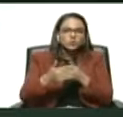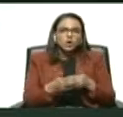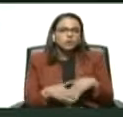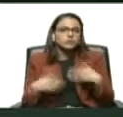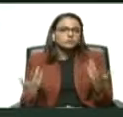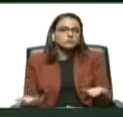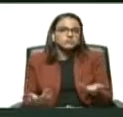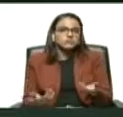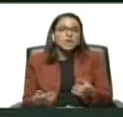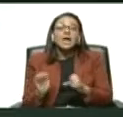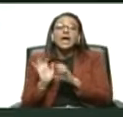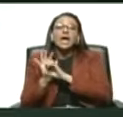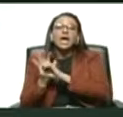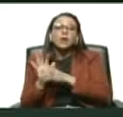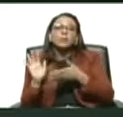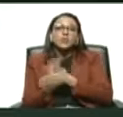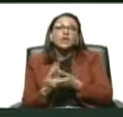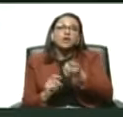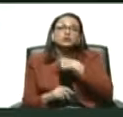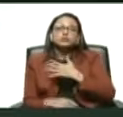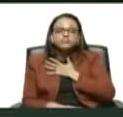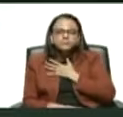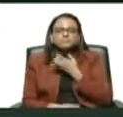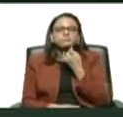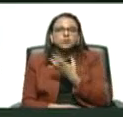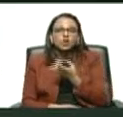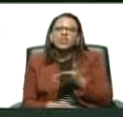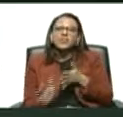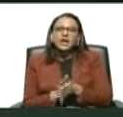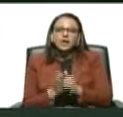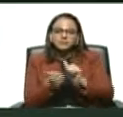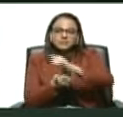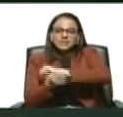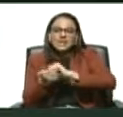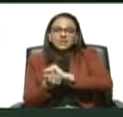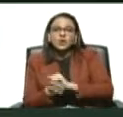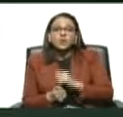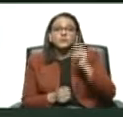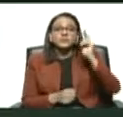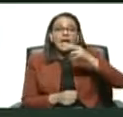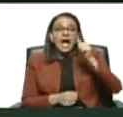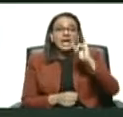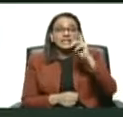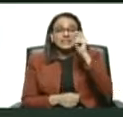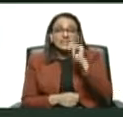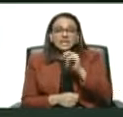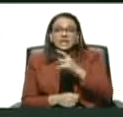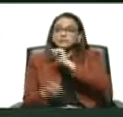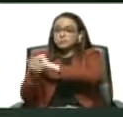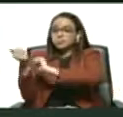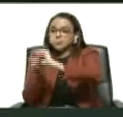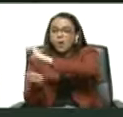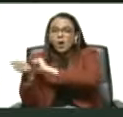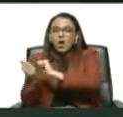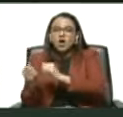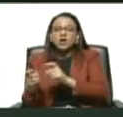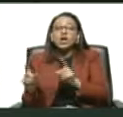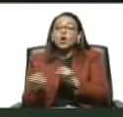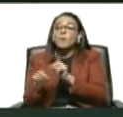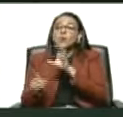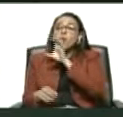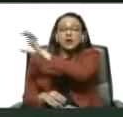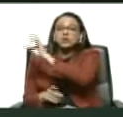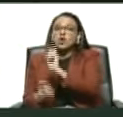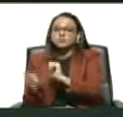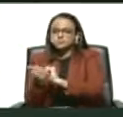doloroso para nosotros fue la destrucción de Haití como una nación integral. La